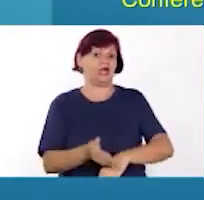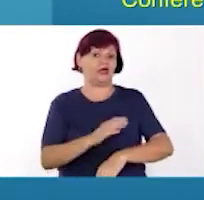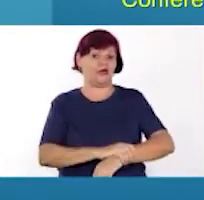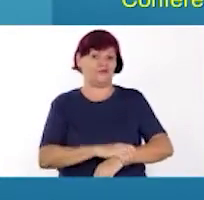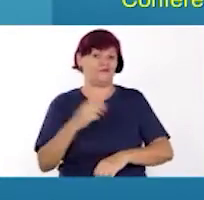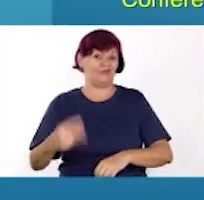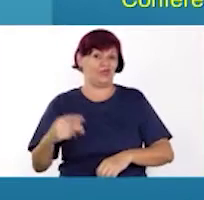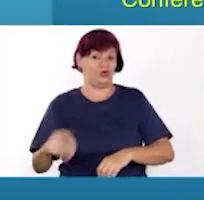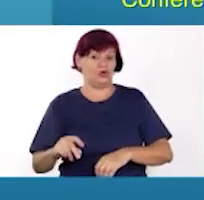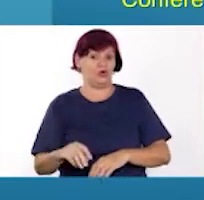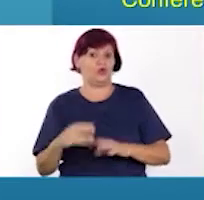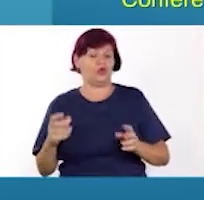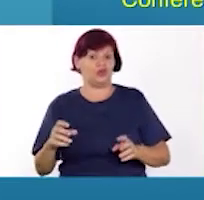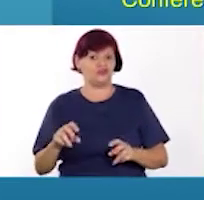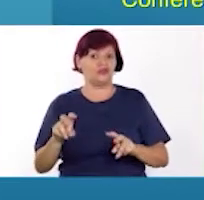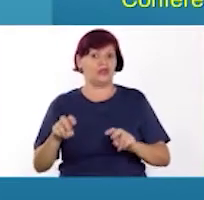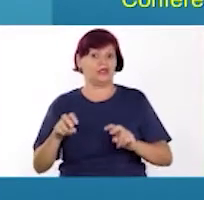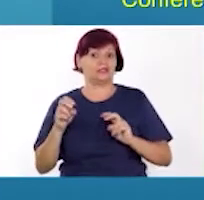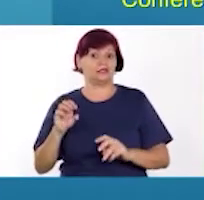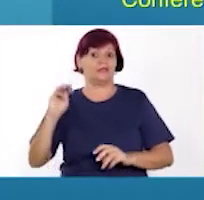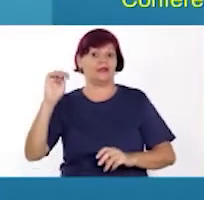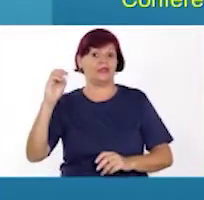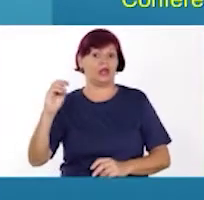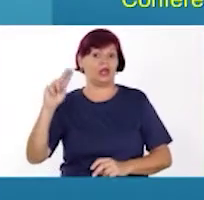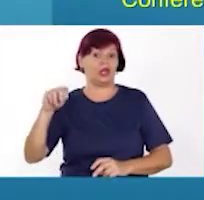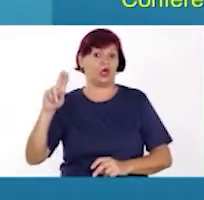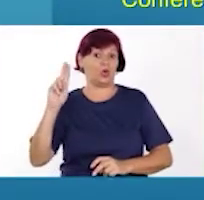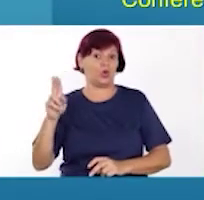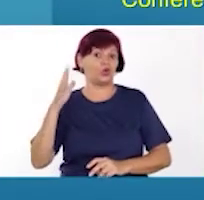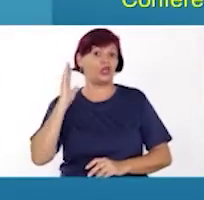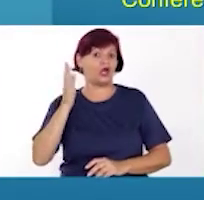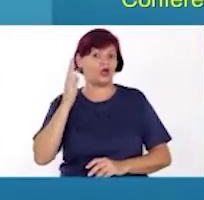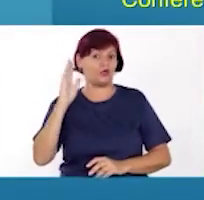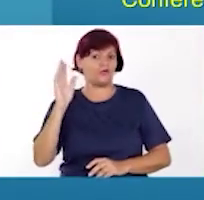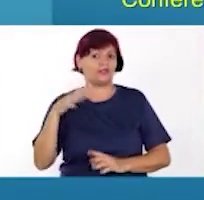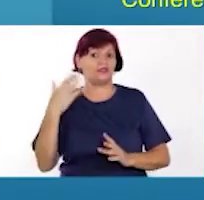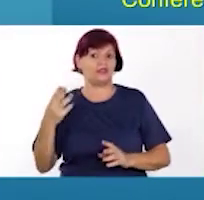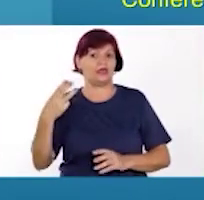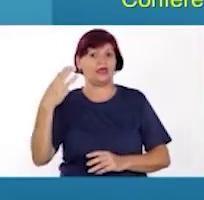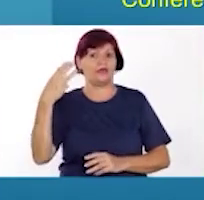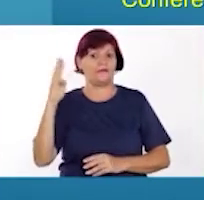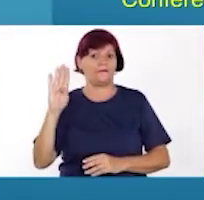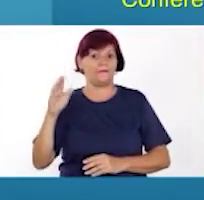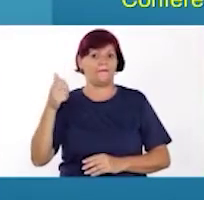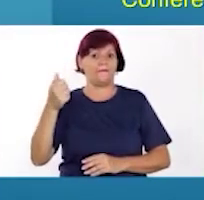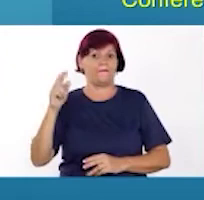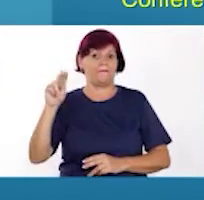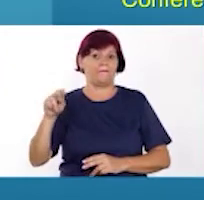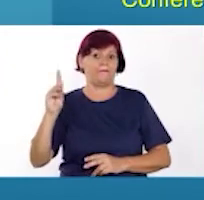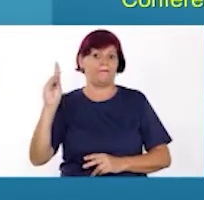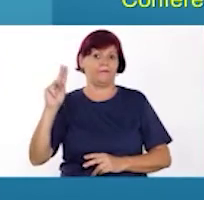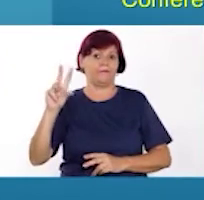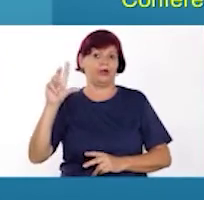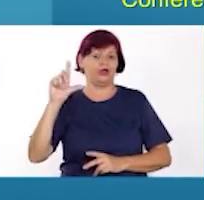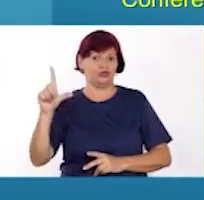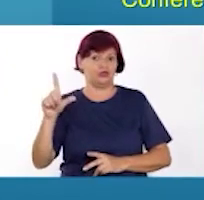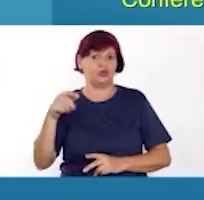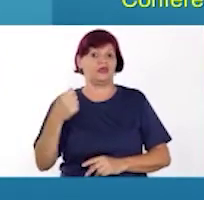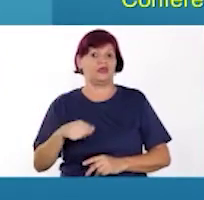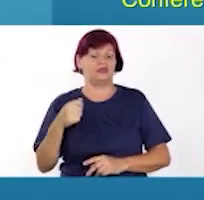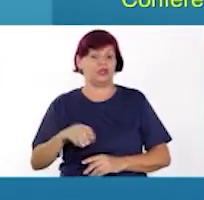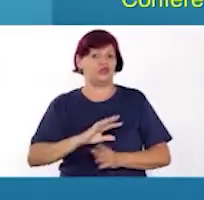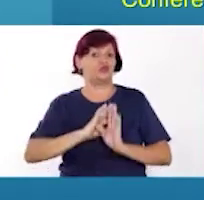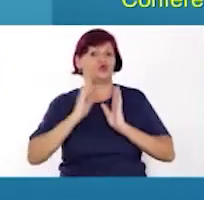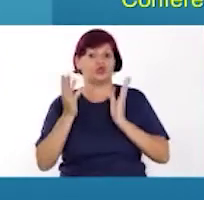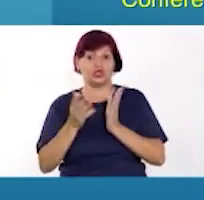la descolonización: la Asamblea General de la ONU y la Conferencia de Bandung. En estas se confirmó el derecho